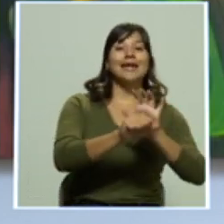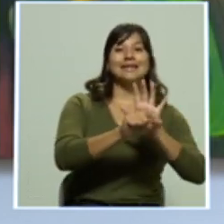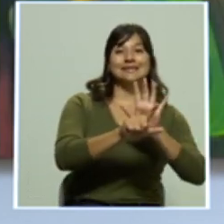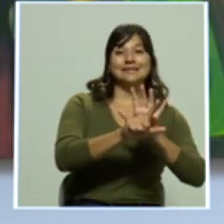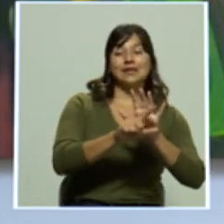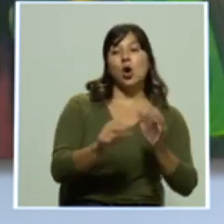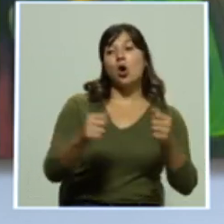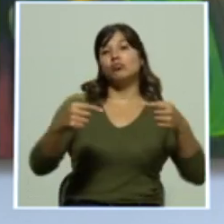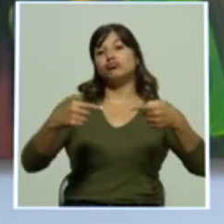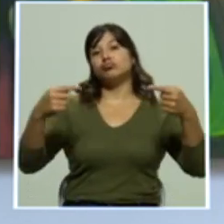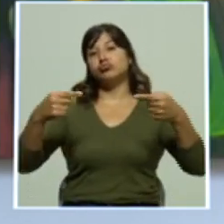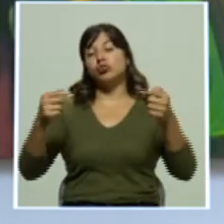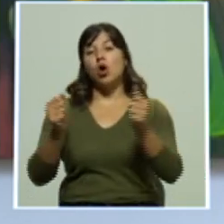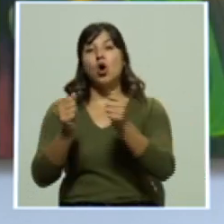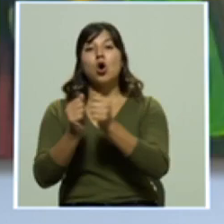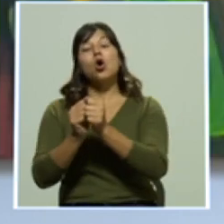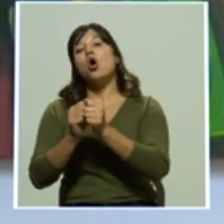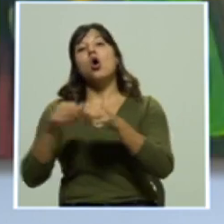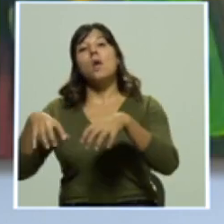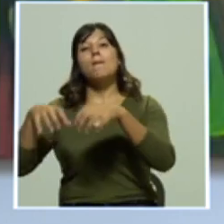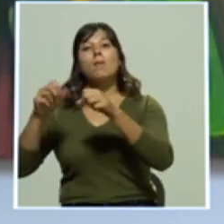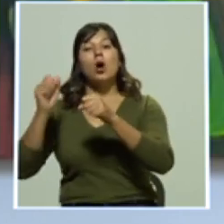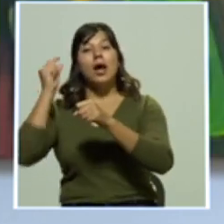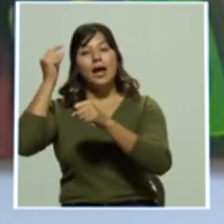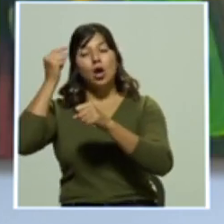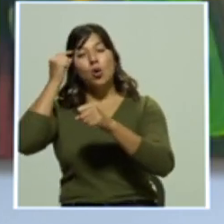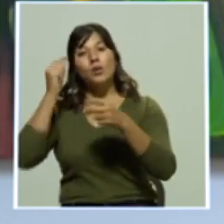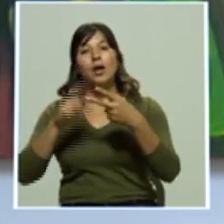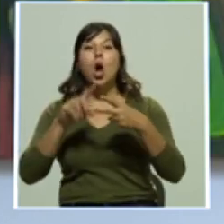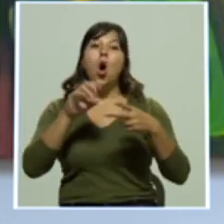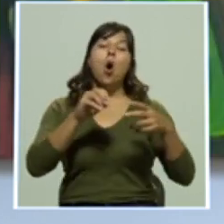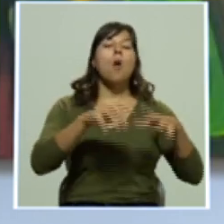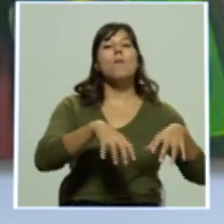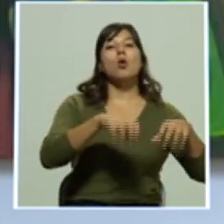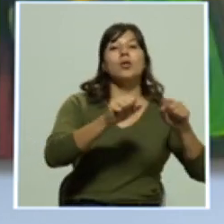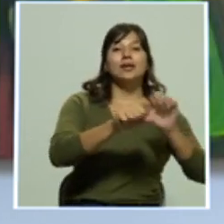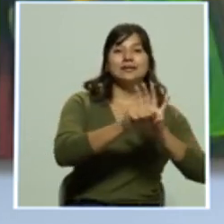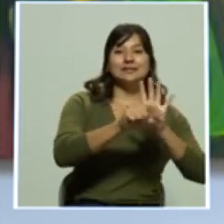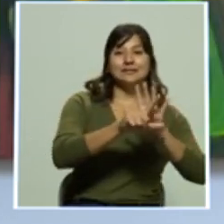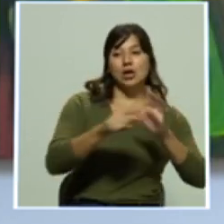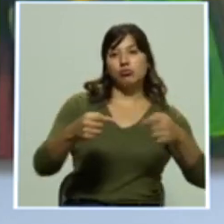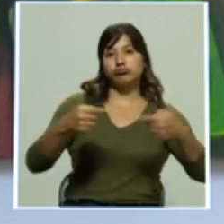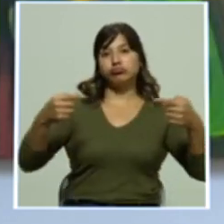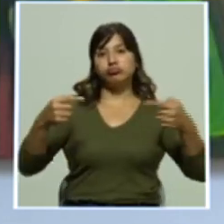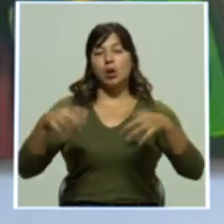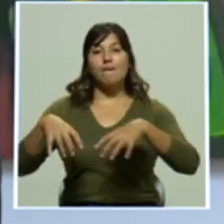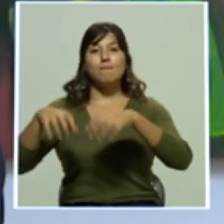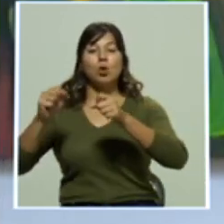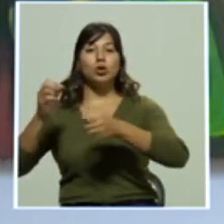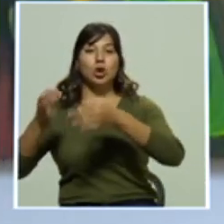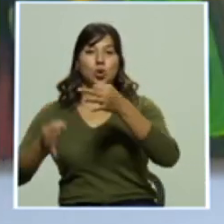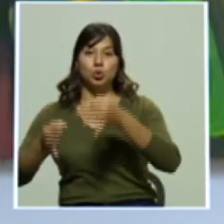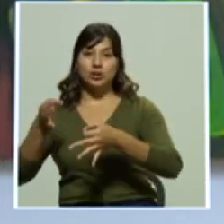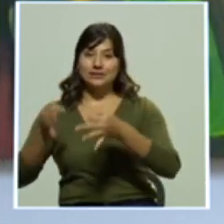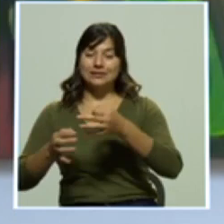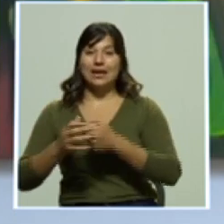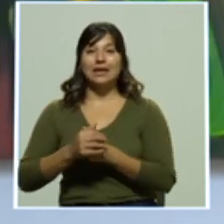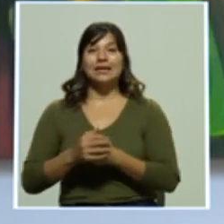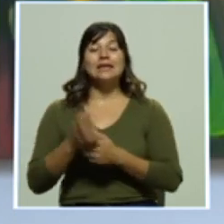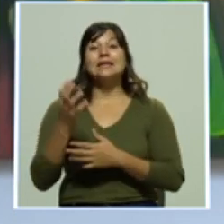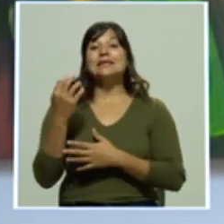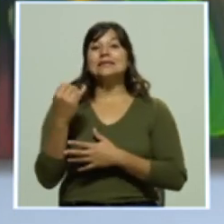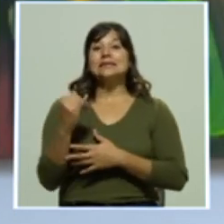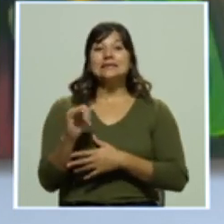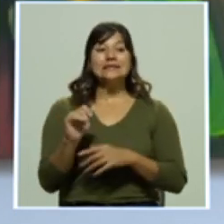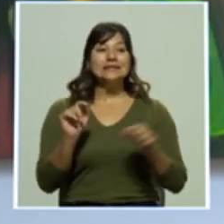el Poder Ejecutivo, o el Poder Legislativo y el Poder Judicial. Si no son competencias constitucionales